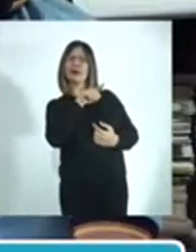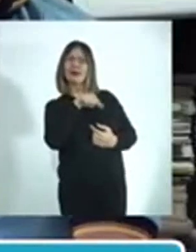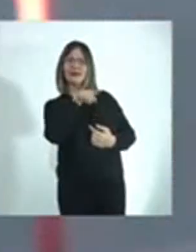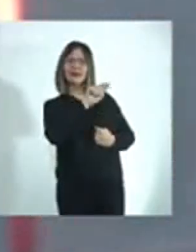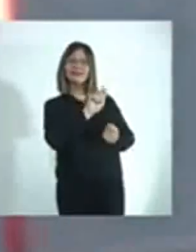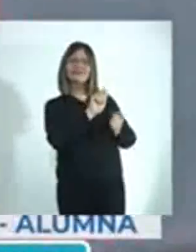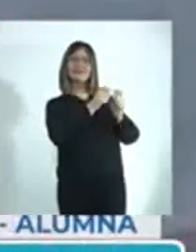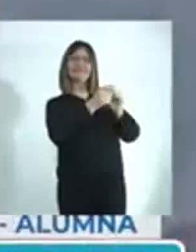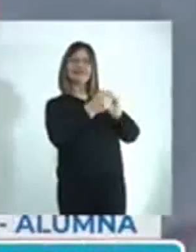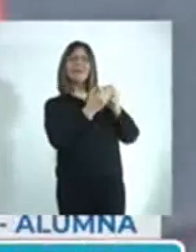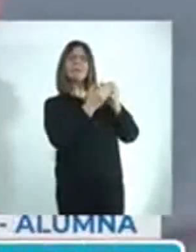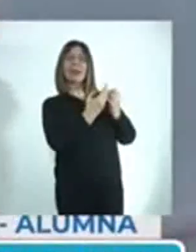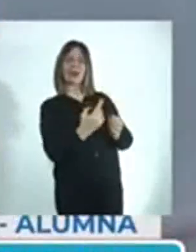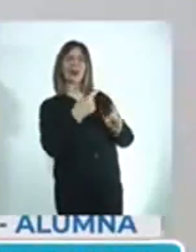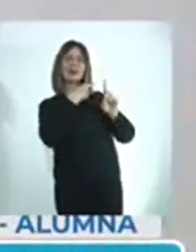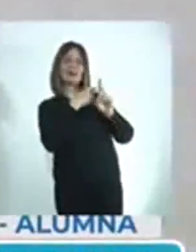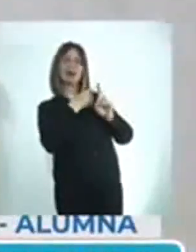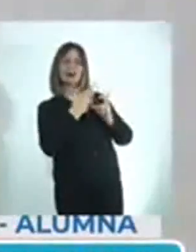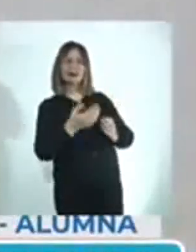ayudando a ellos.